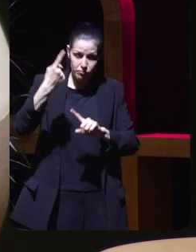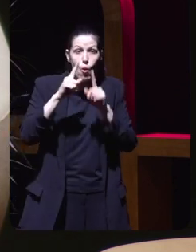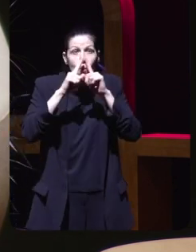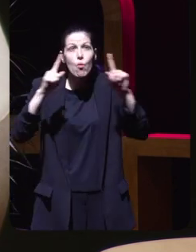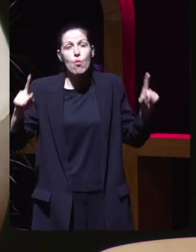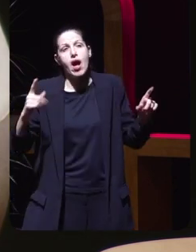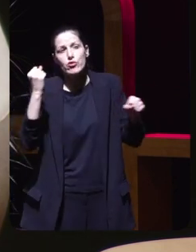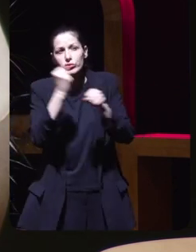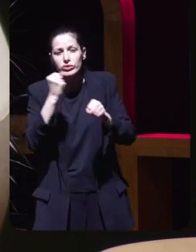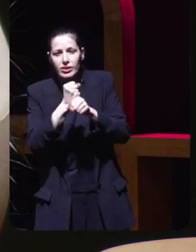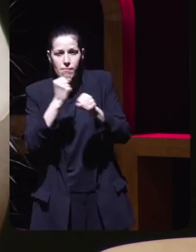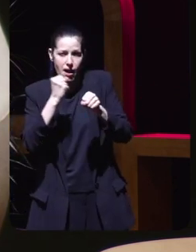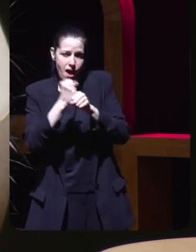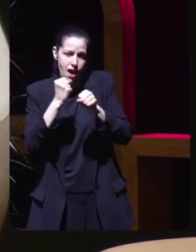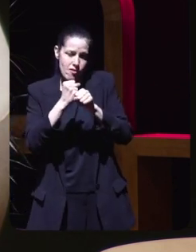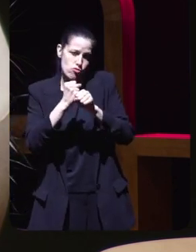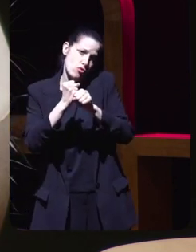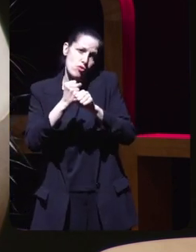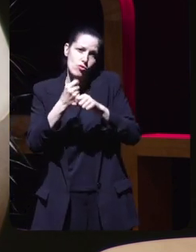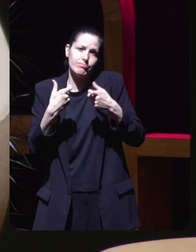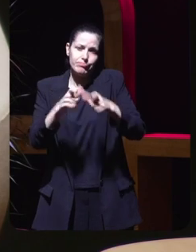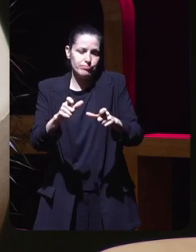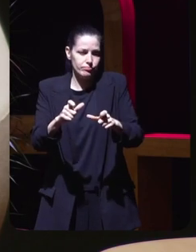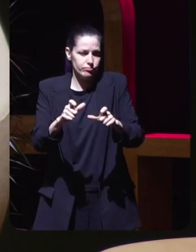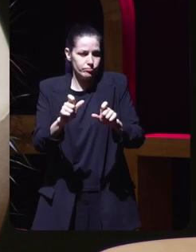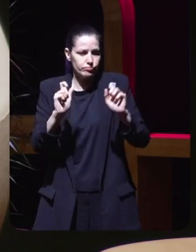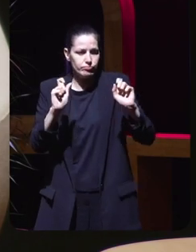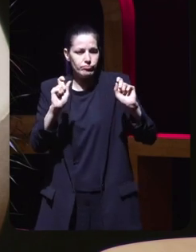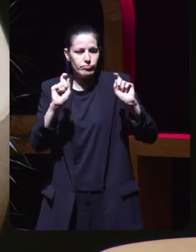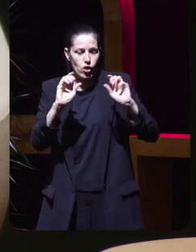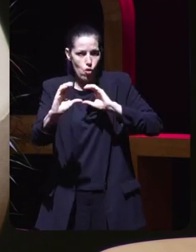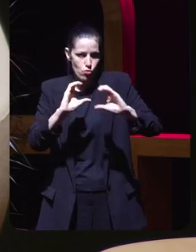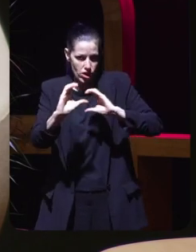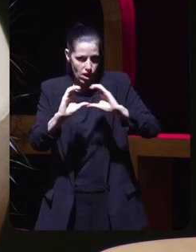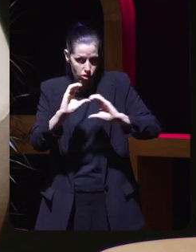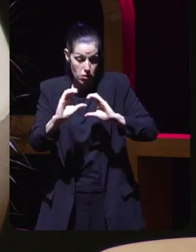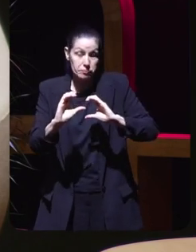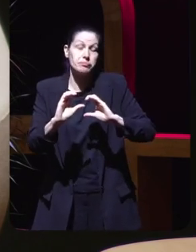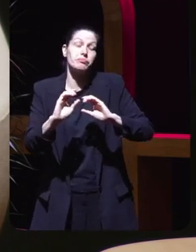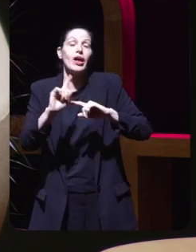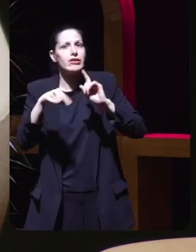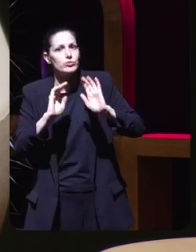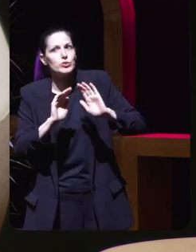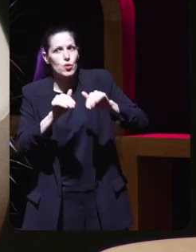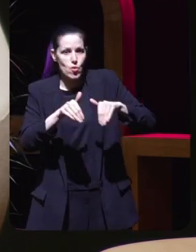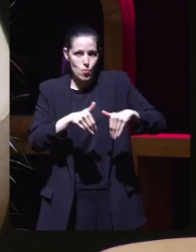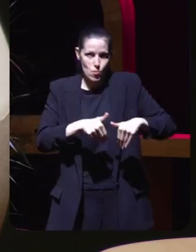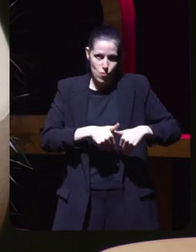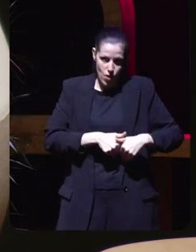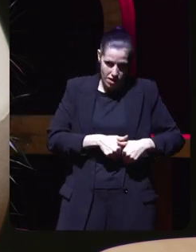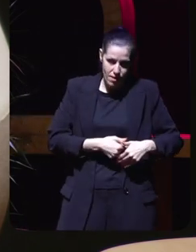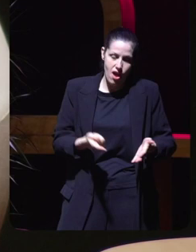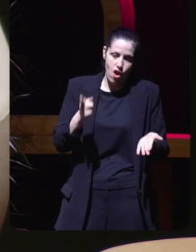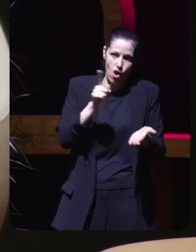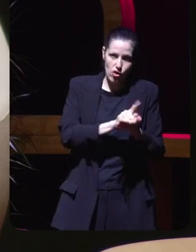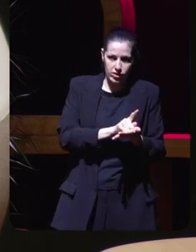de comunicación y después finalmente Ya regresé y espero que por muy totempa verdad que se ha tenido ganas de dar vueltas regresé a